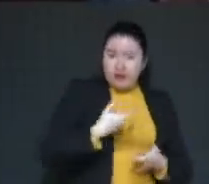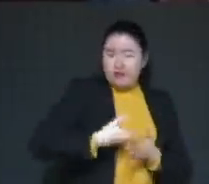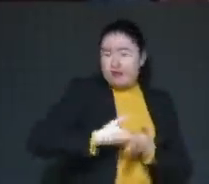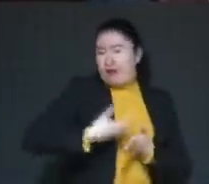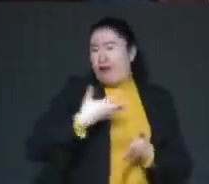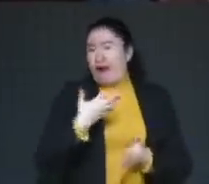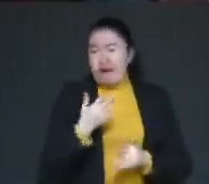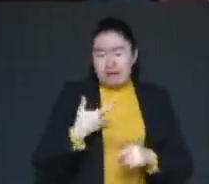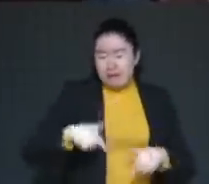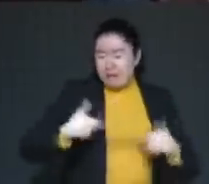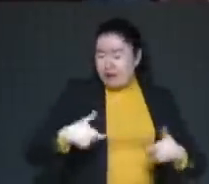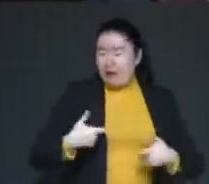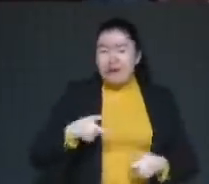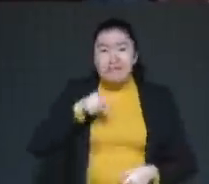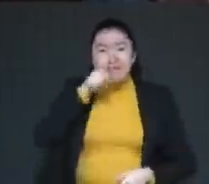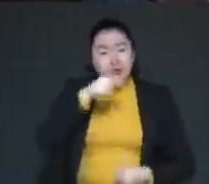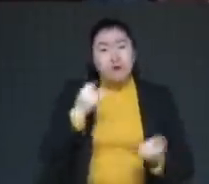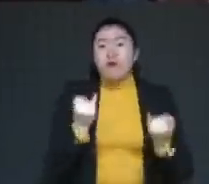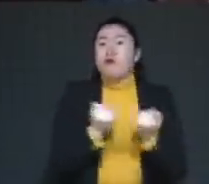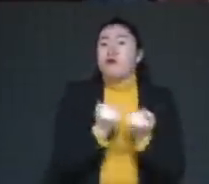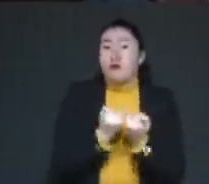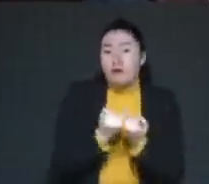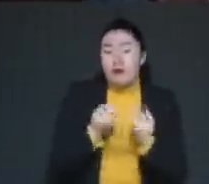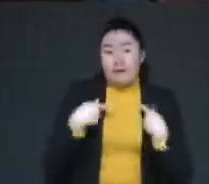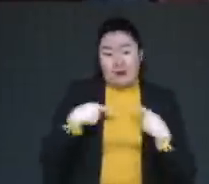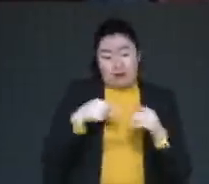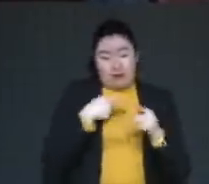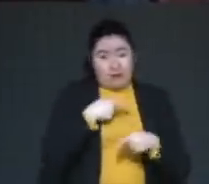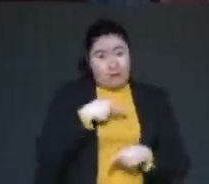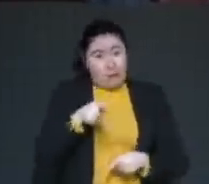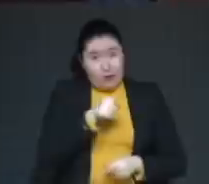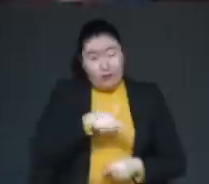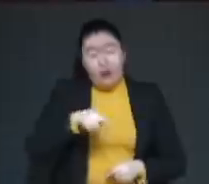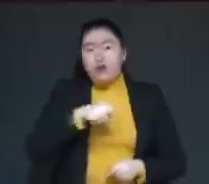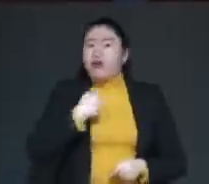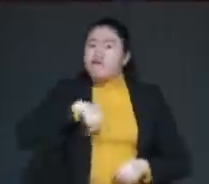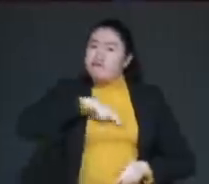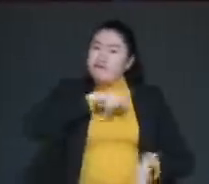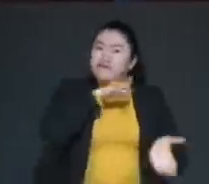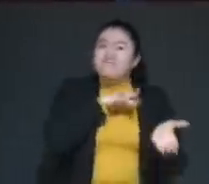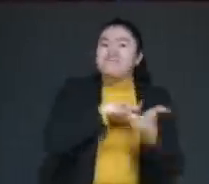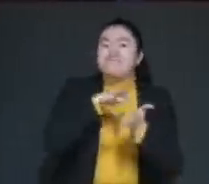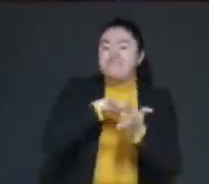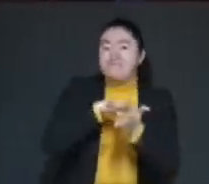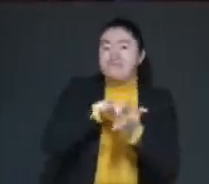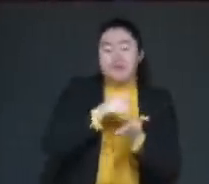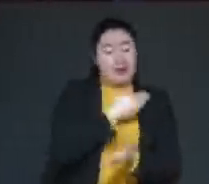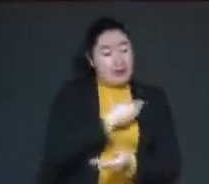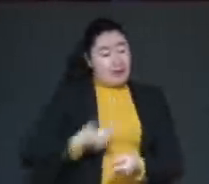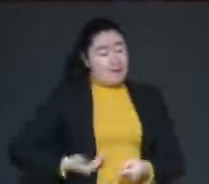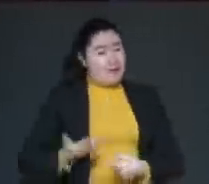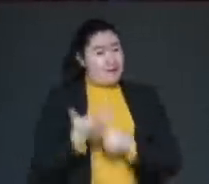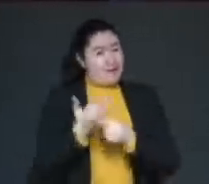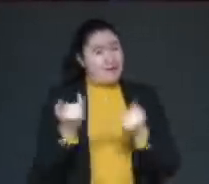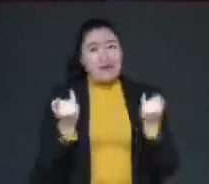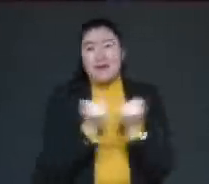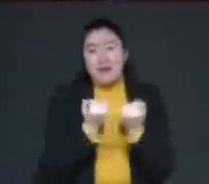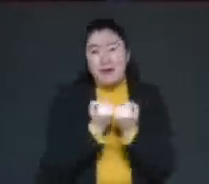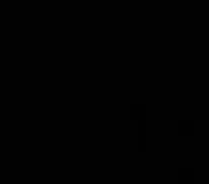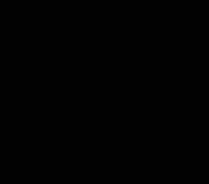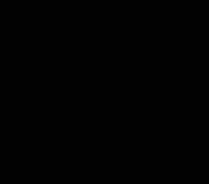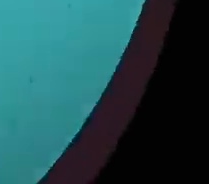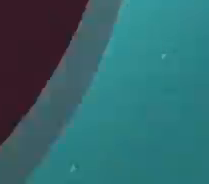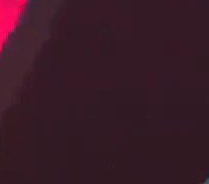como dice el presidente, por el bien de todos, primero los pobres. Muchas gracias a todos y a todas, y muchas felicidades.